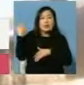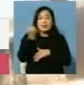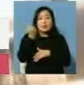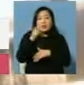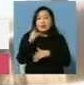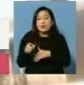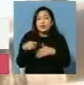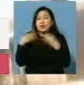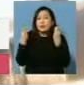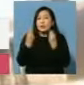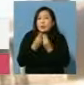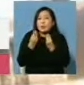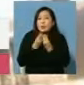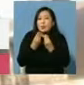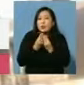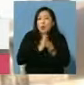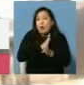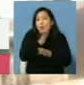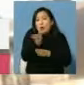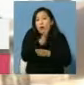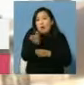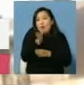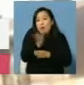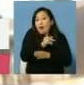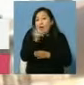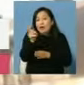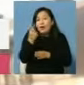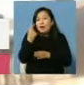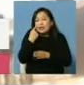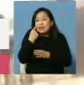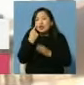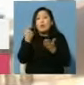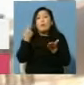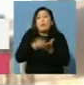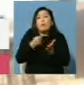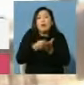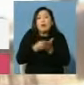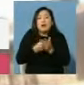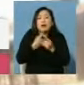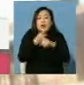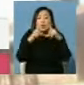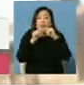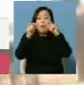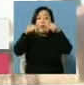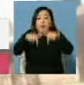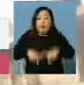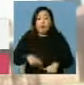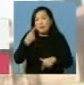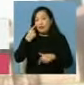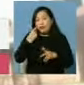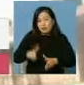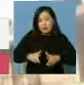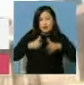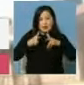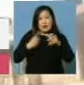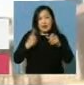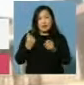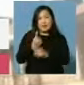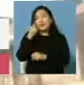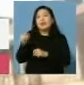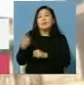la que tiene mayor demanda en esta localidad. Estos son los precios y los valores actuales. Vamos a decir que en el primero